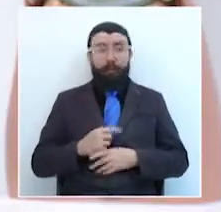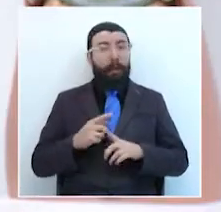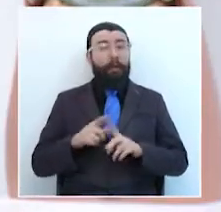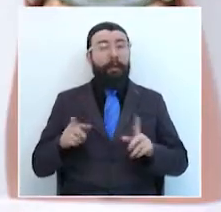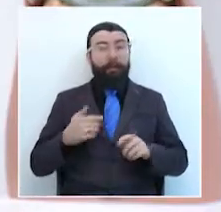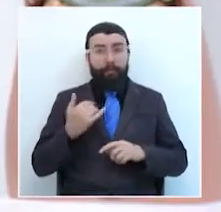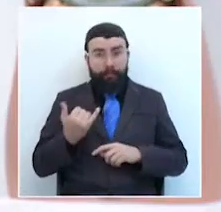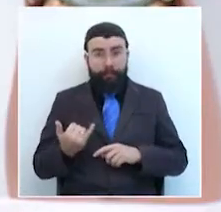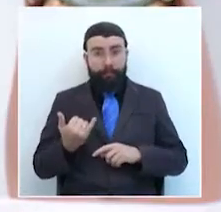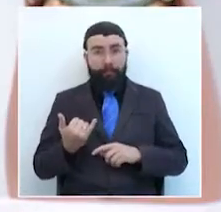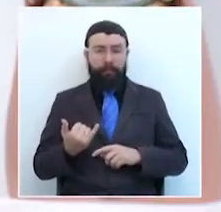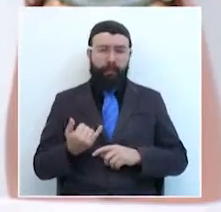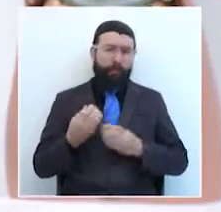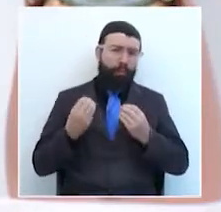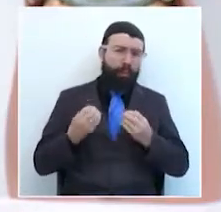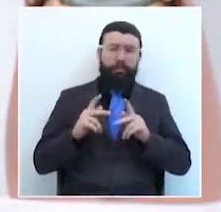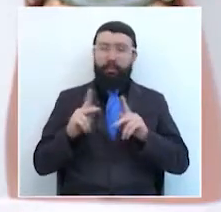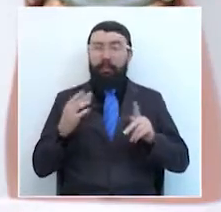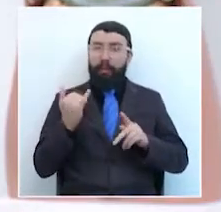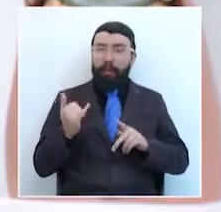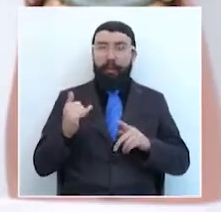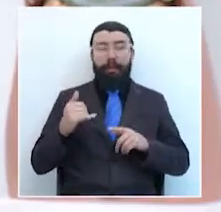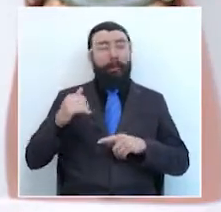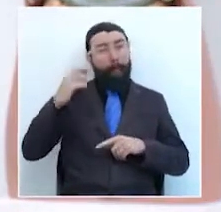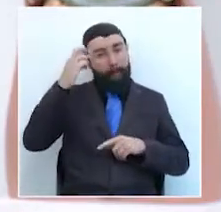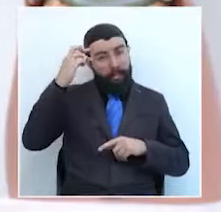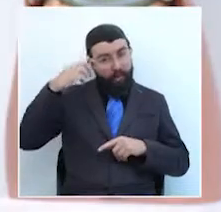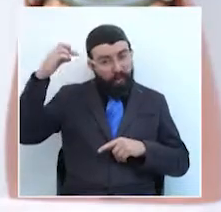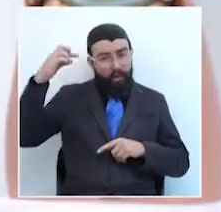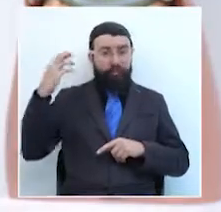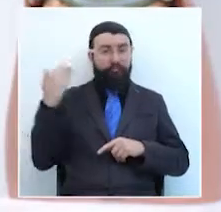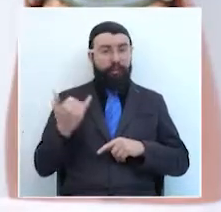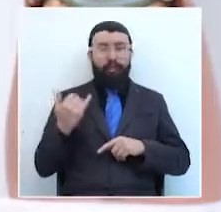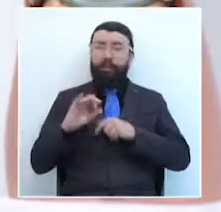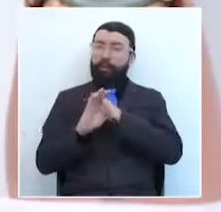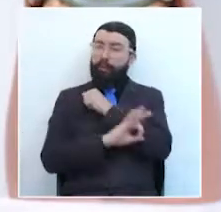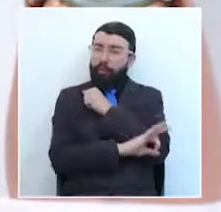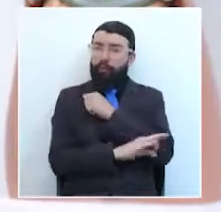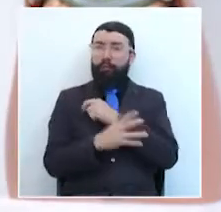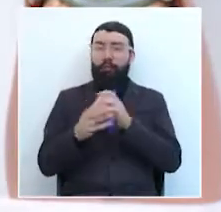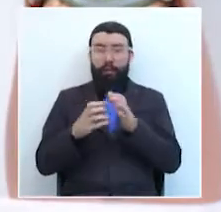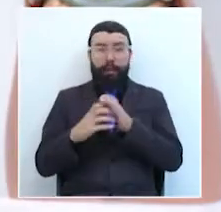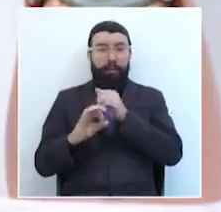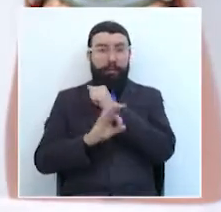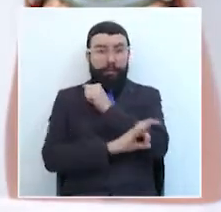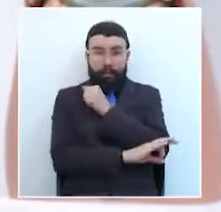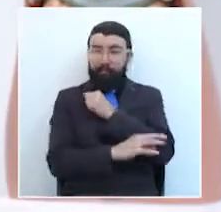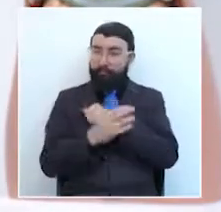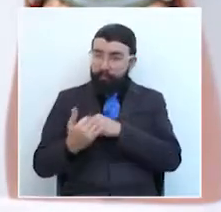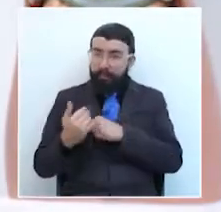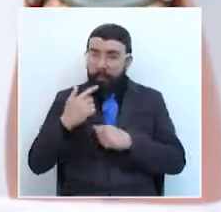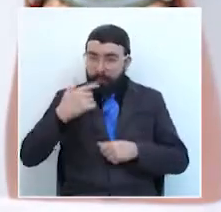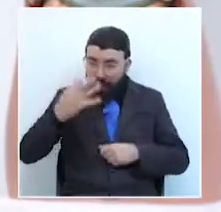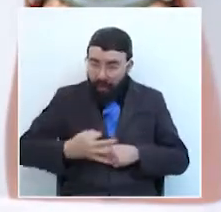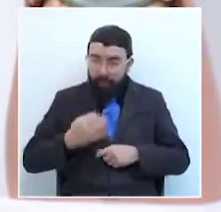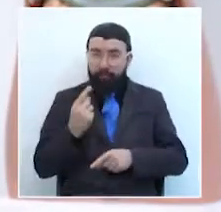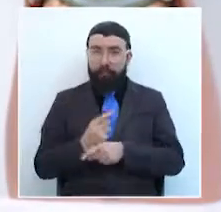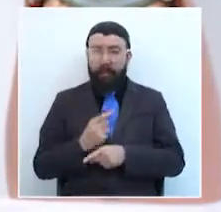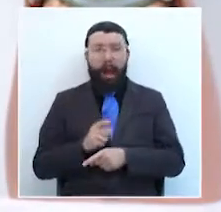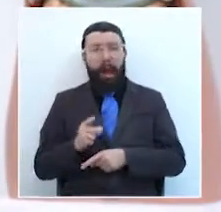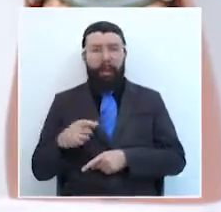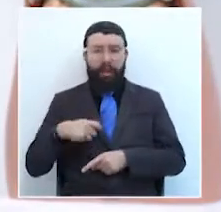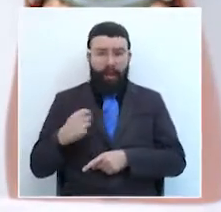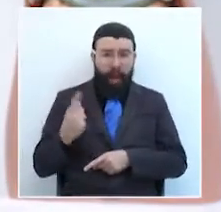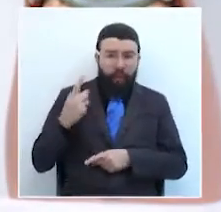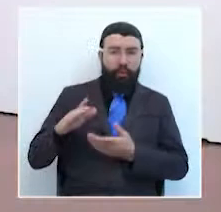equipo de profesionales en psicología en psiquiatría y ahora con esta tecnología de la realidad virtual es que hay soluciones